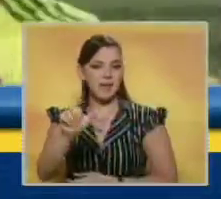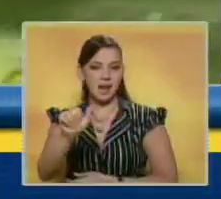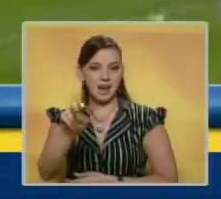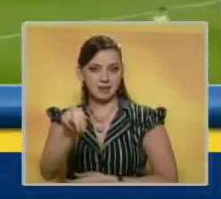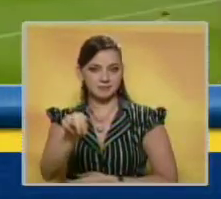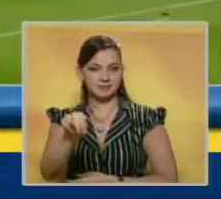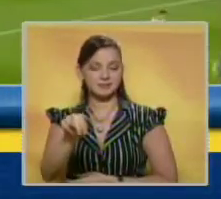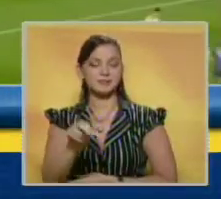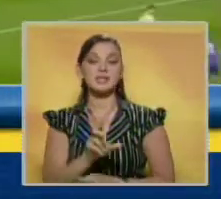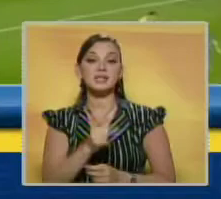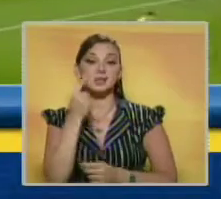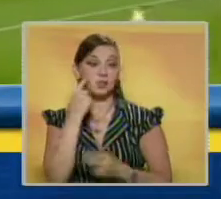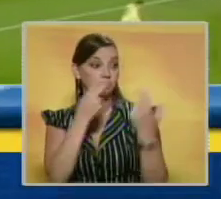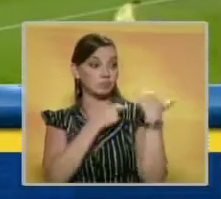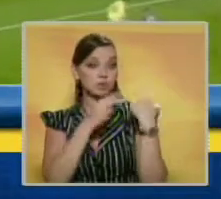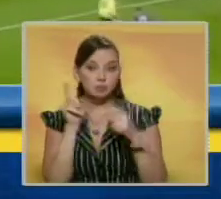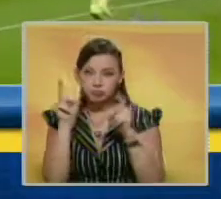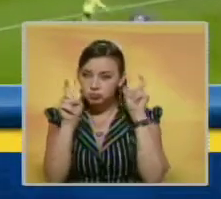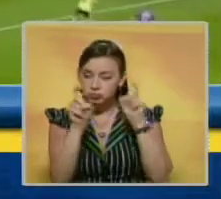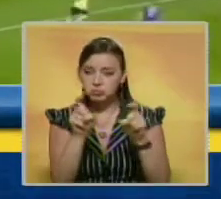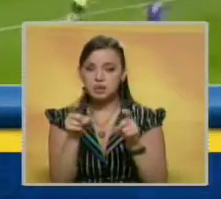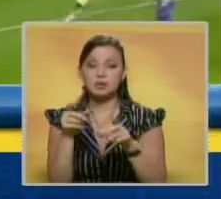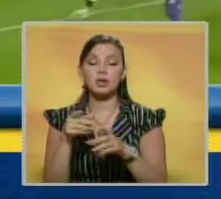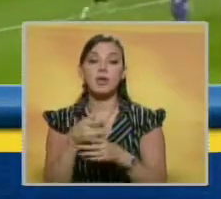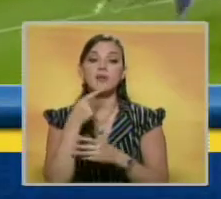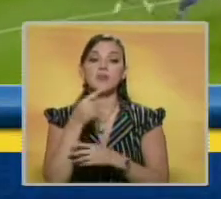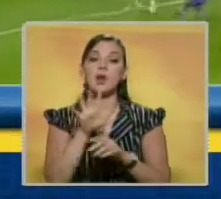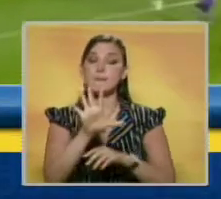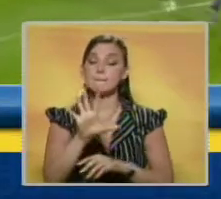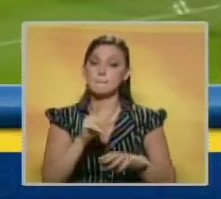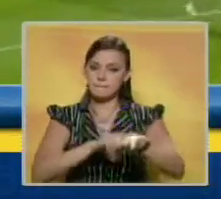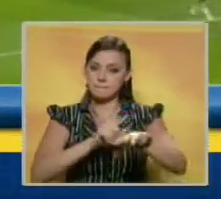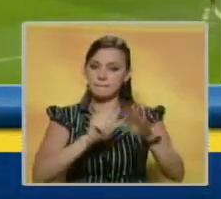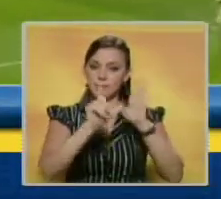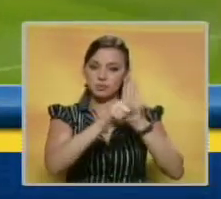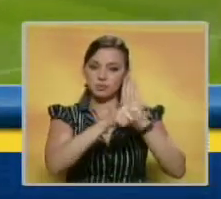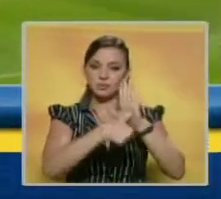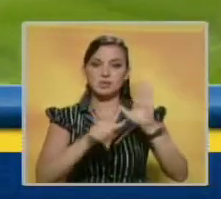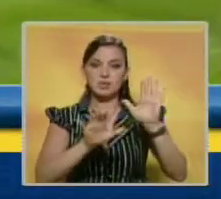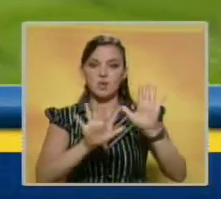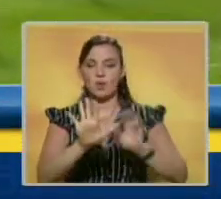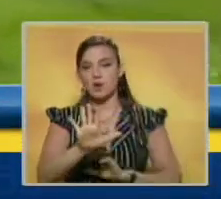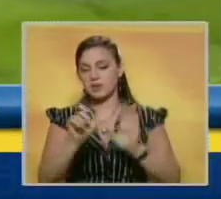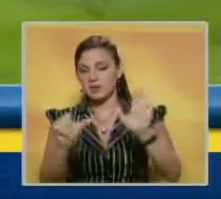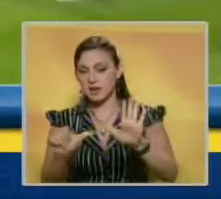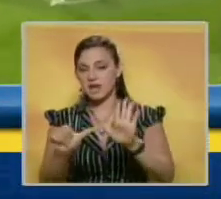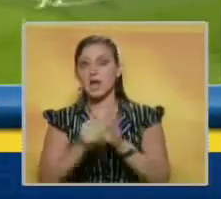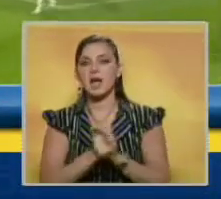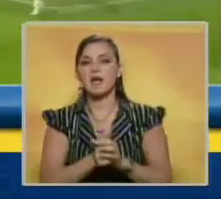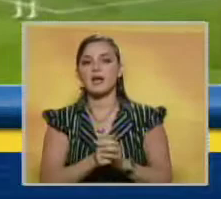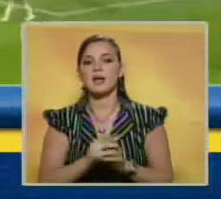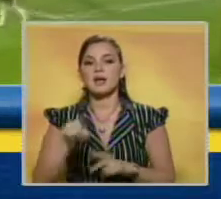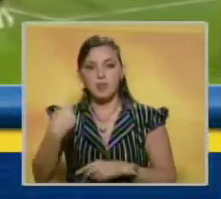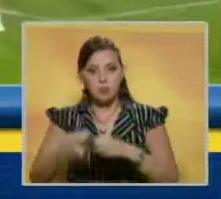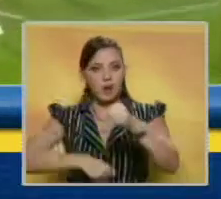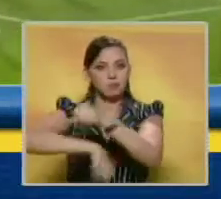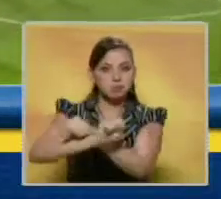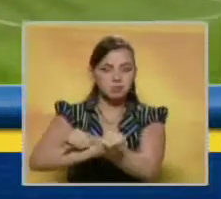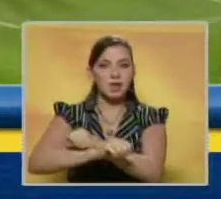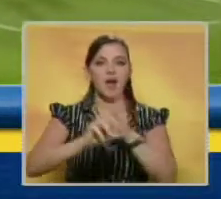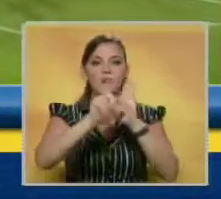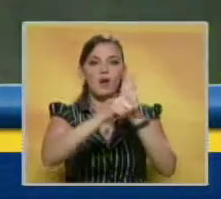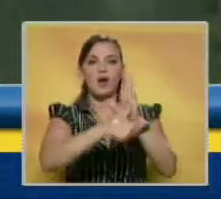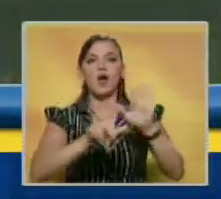2-1. Matías Destro adelantó al Milan a los 56, pero Gonzalo Rodríguez a los 83 y Joaquín a los